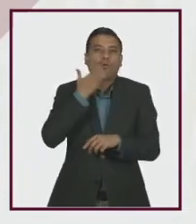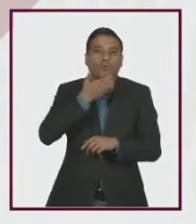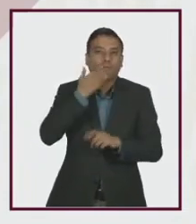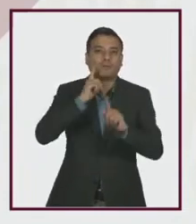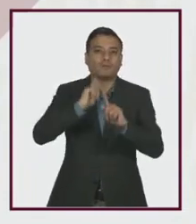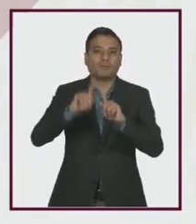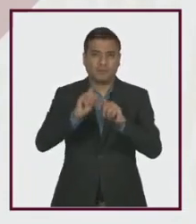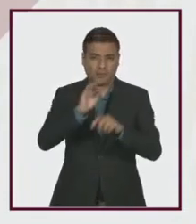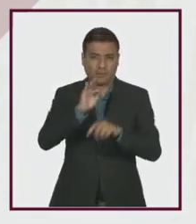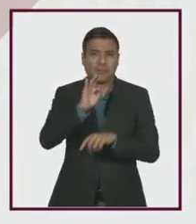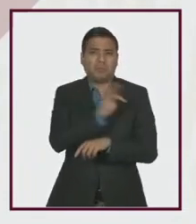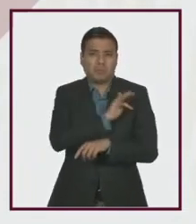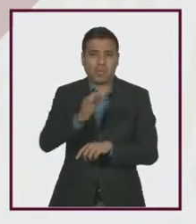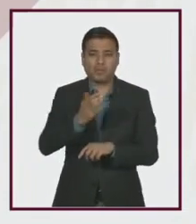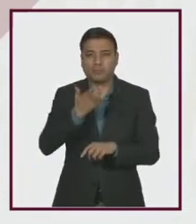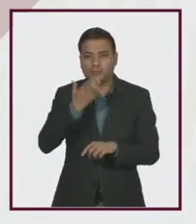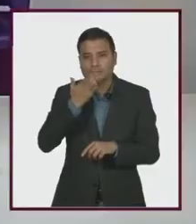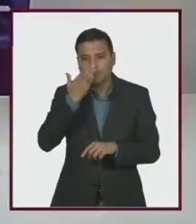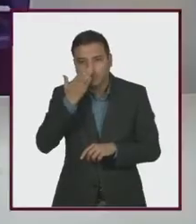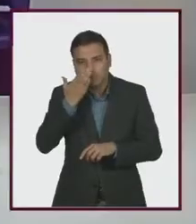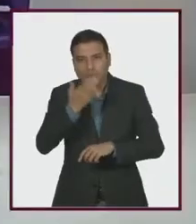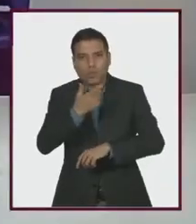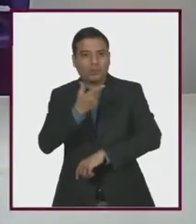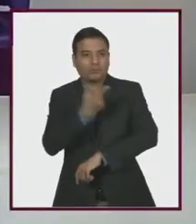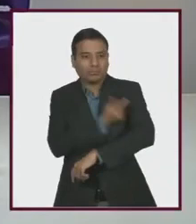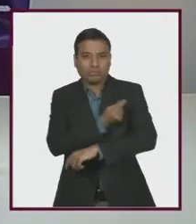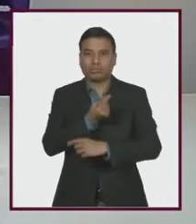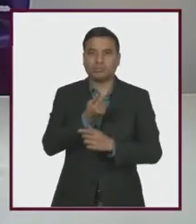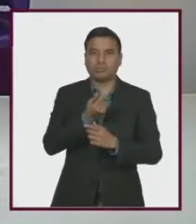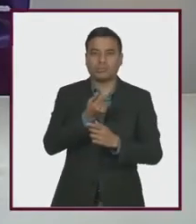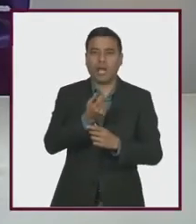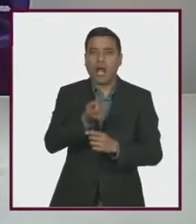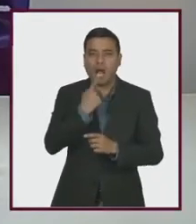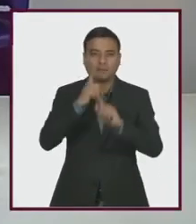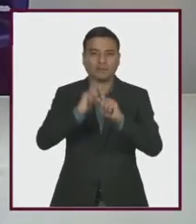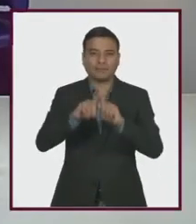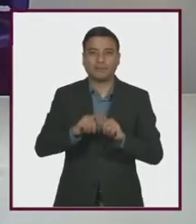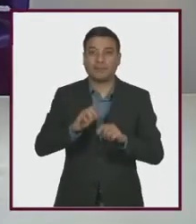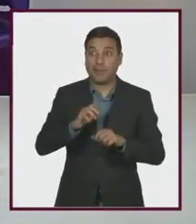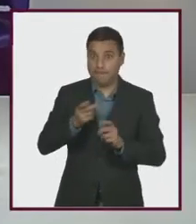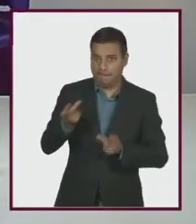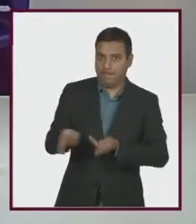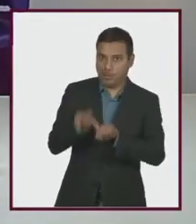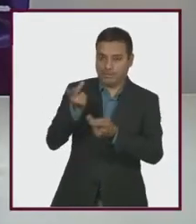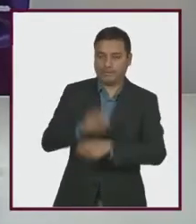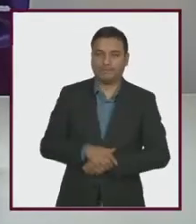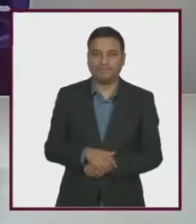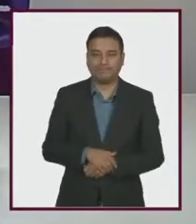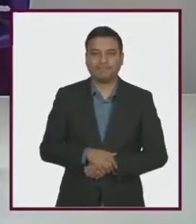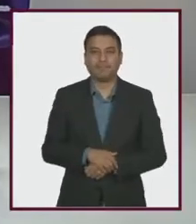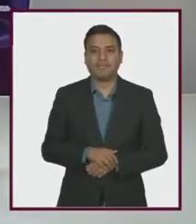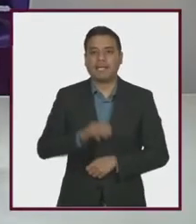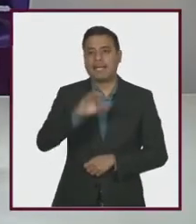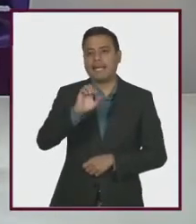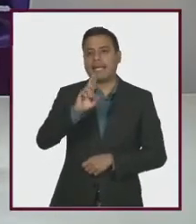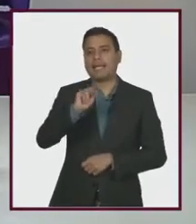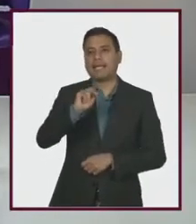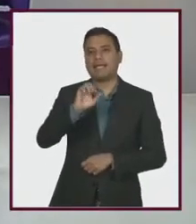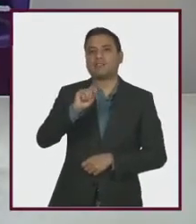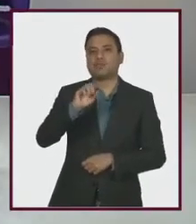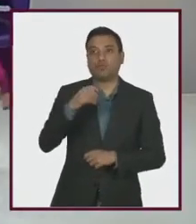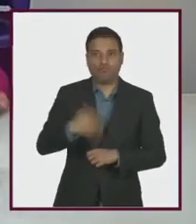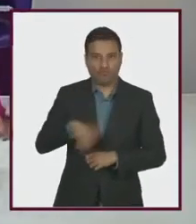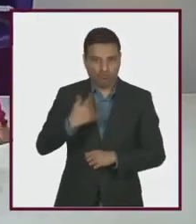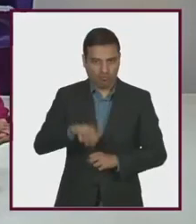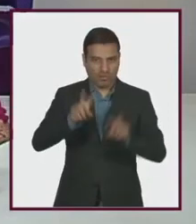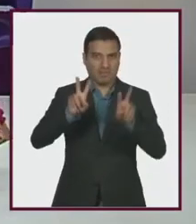consumida de diferente forma. Vaya, más preguntas, doctora. Adelante. Ernesto Morales, excelente tema,